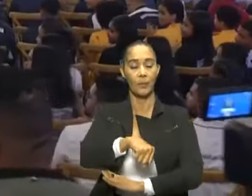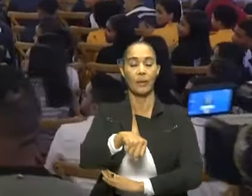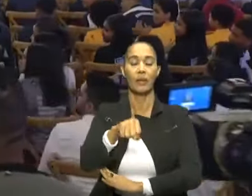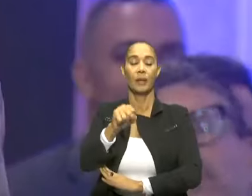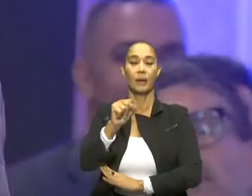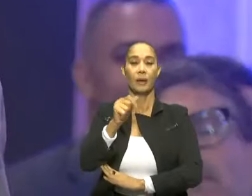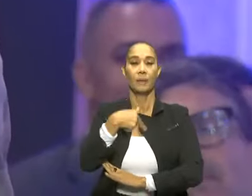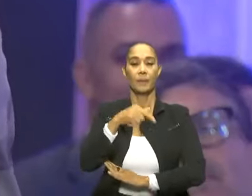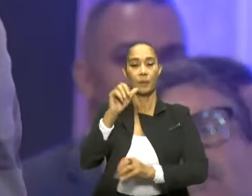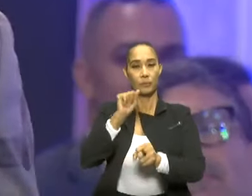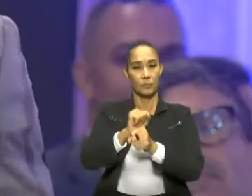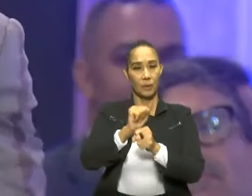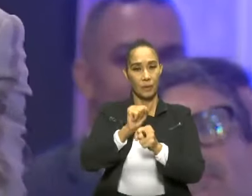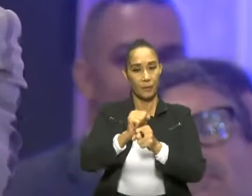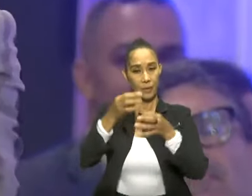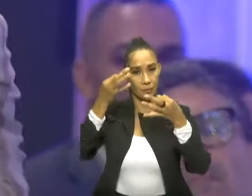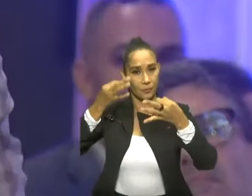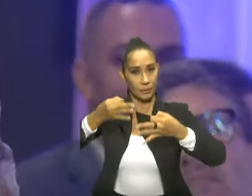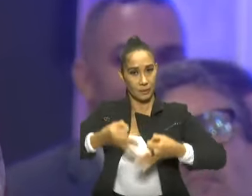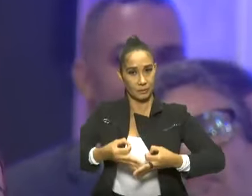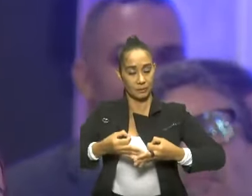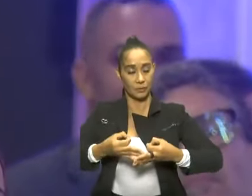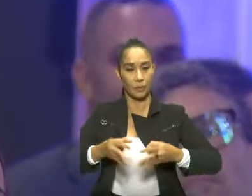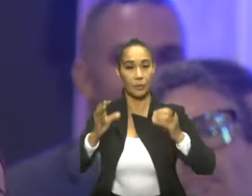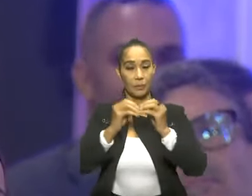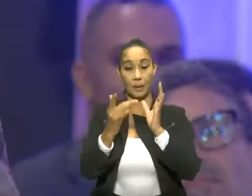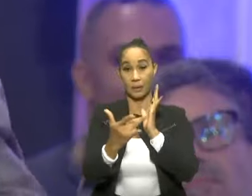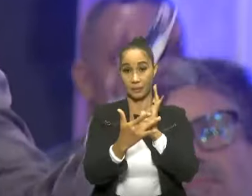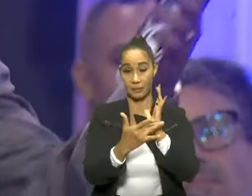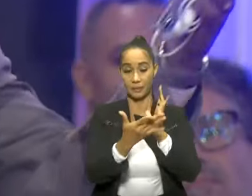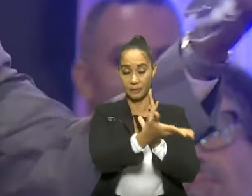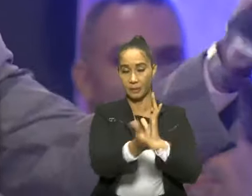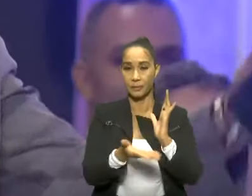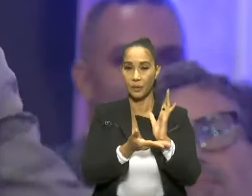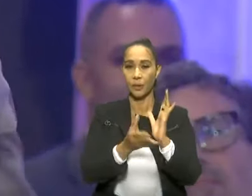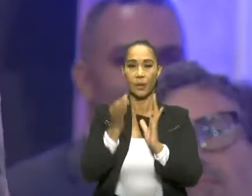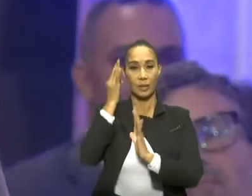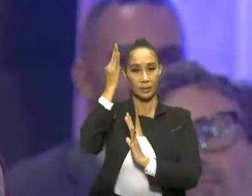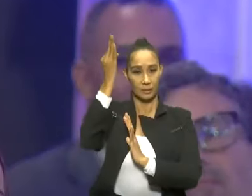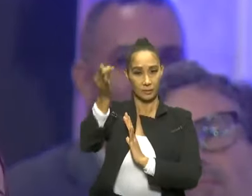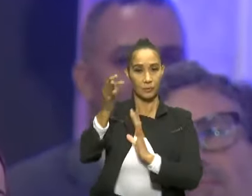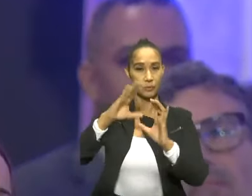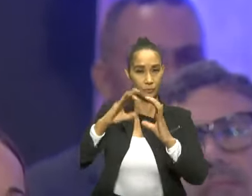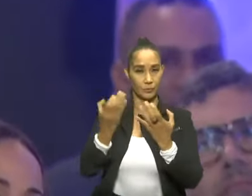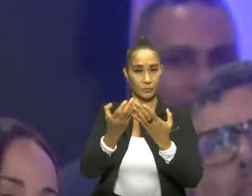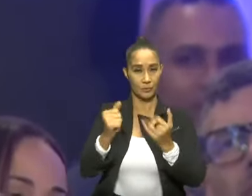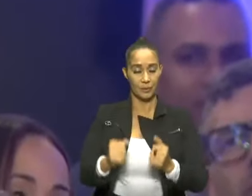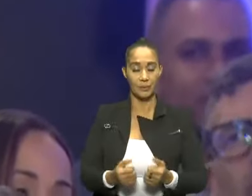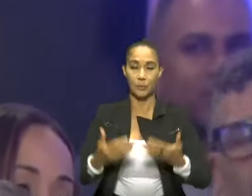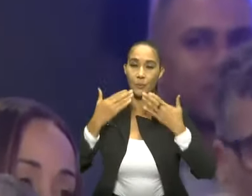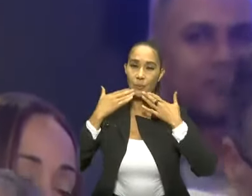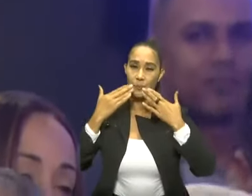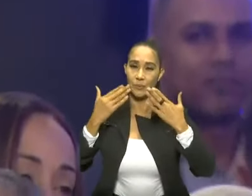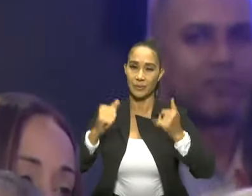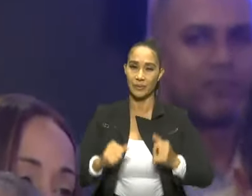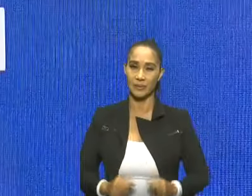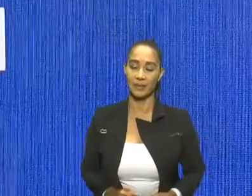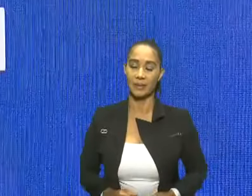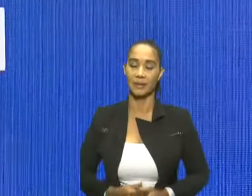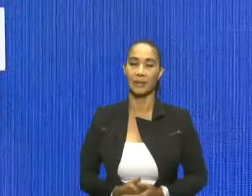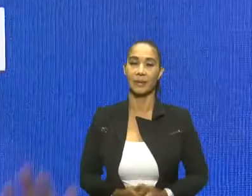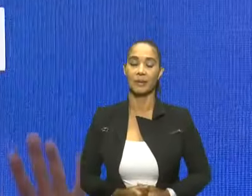tener un empleo y más en la tecnología, que es el futuro del mundo? Muchas gracias, señor